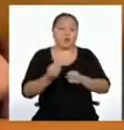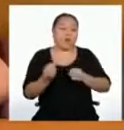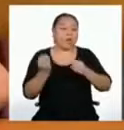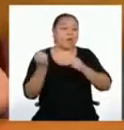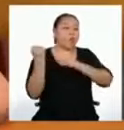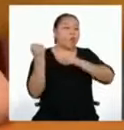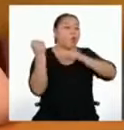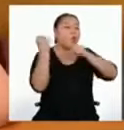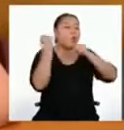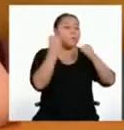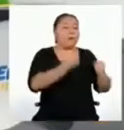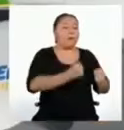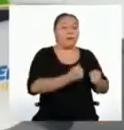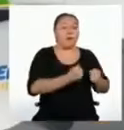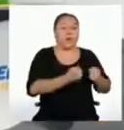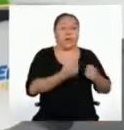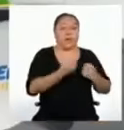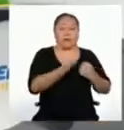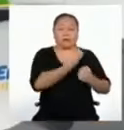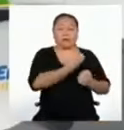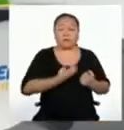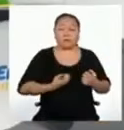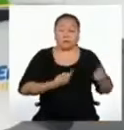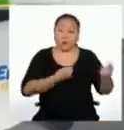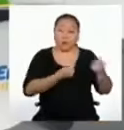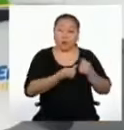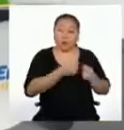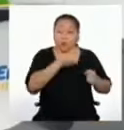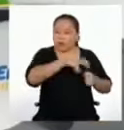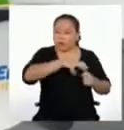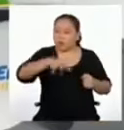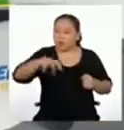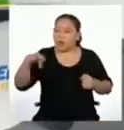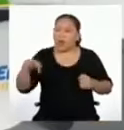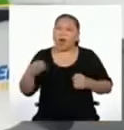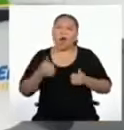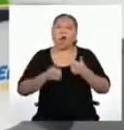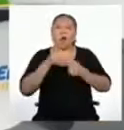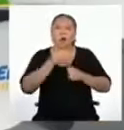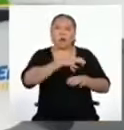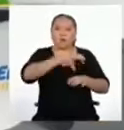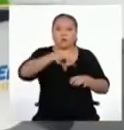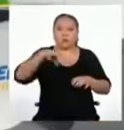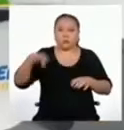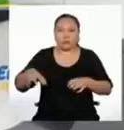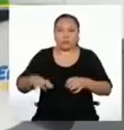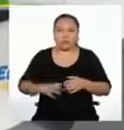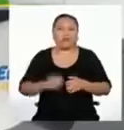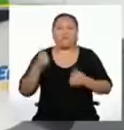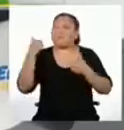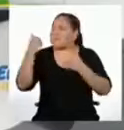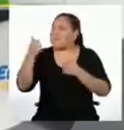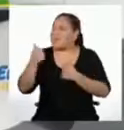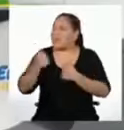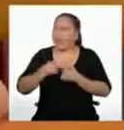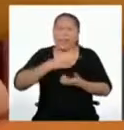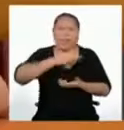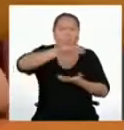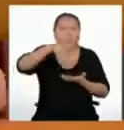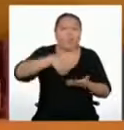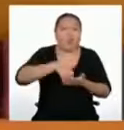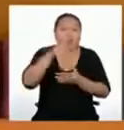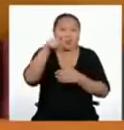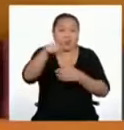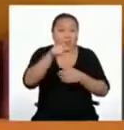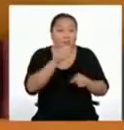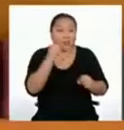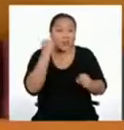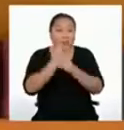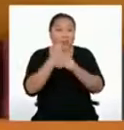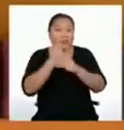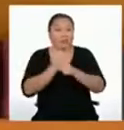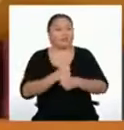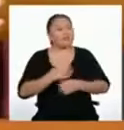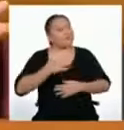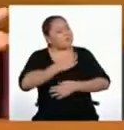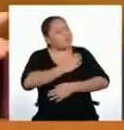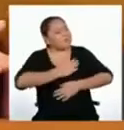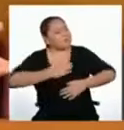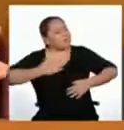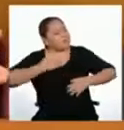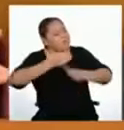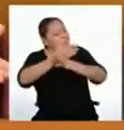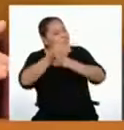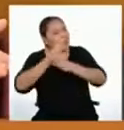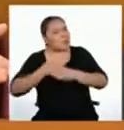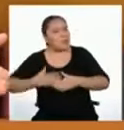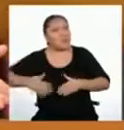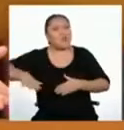a nuestro reto de hoy. Genial, profe. Ahora todas y todos pondrán manos a la obra. Ha sido un gusto